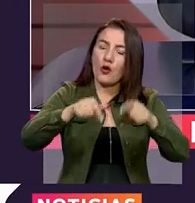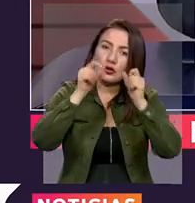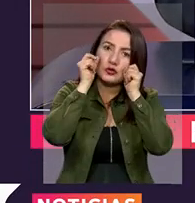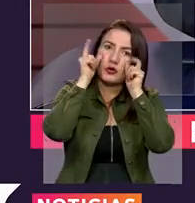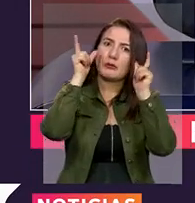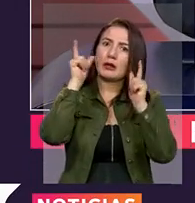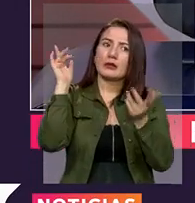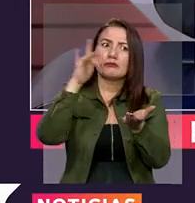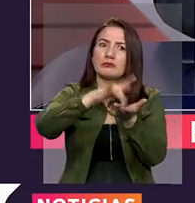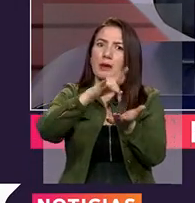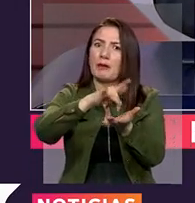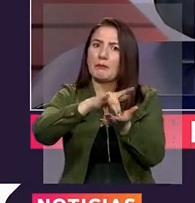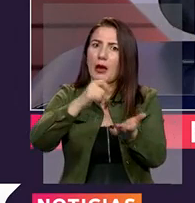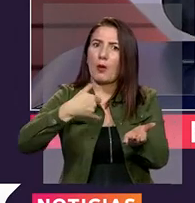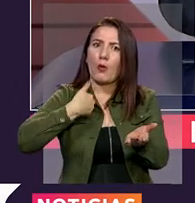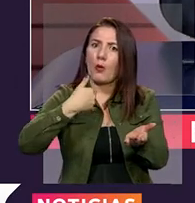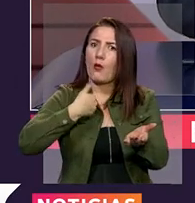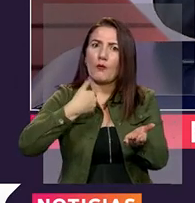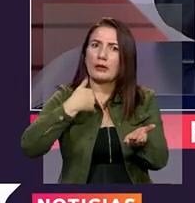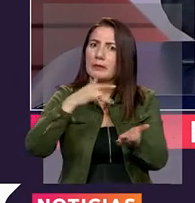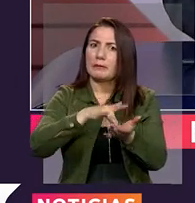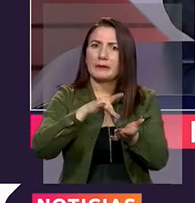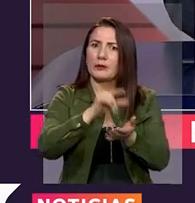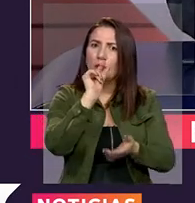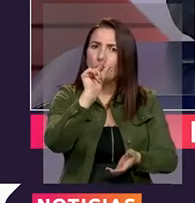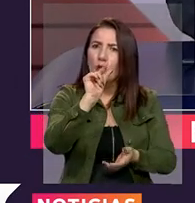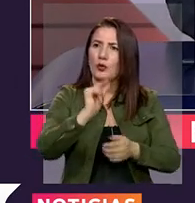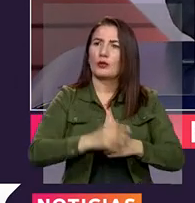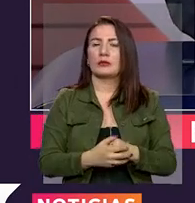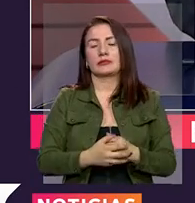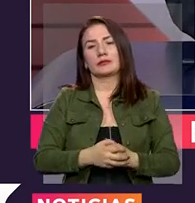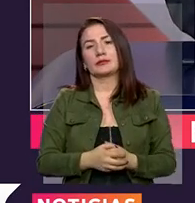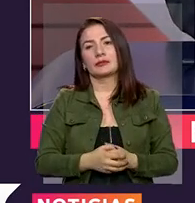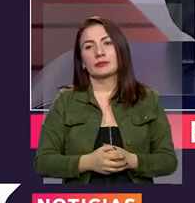baja participación de los jóvenes en este ejercicio democrático.